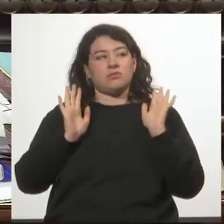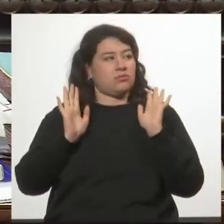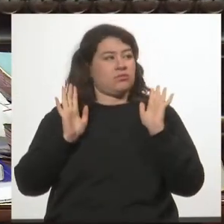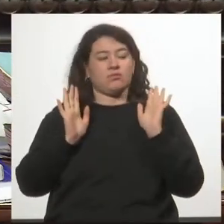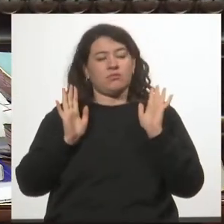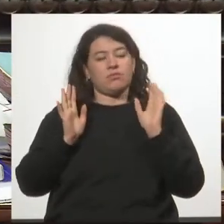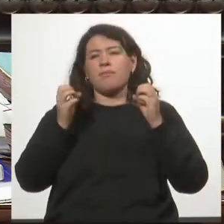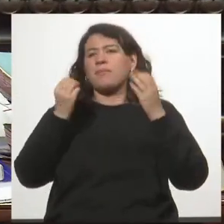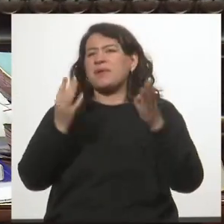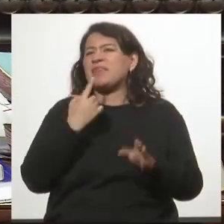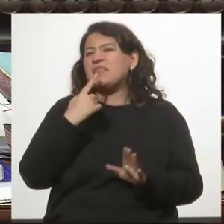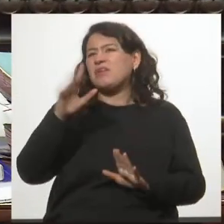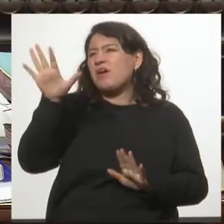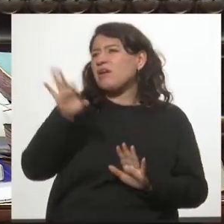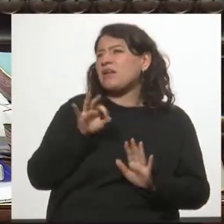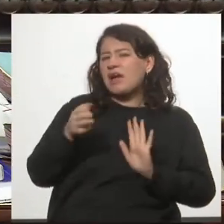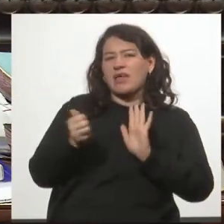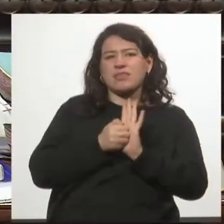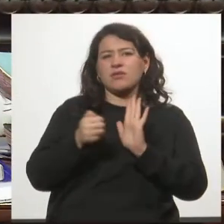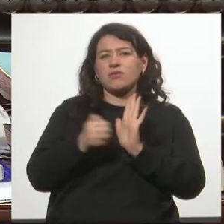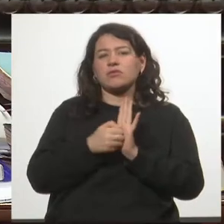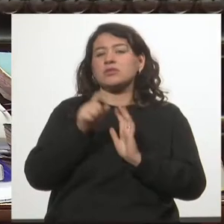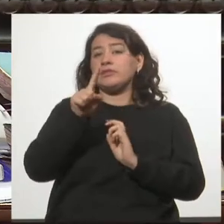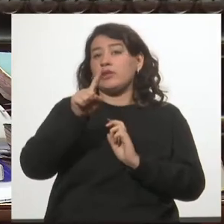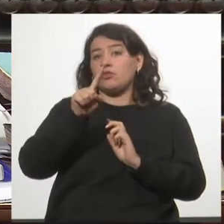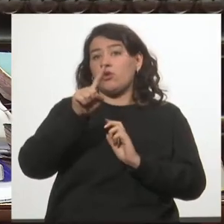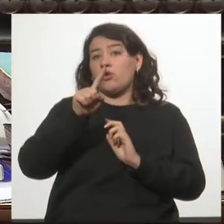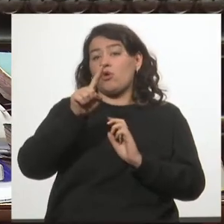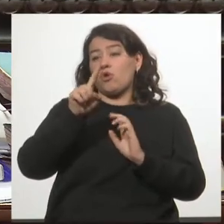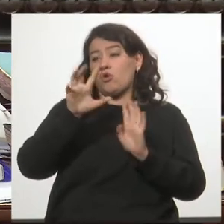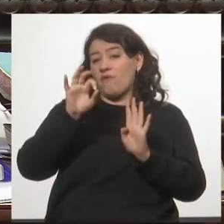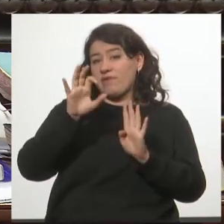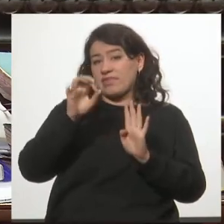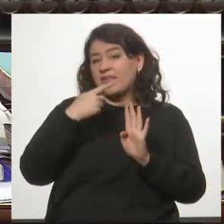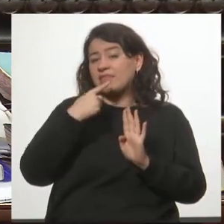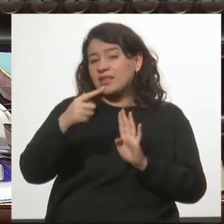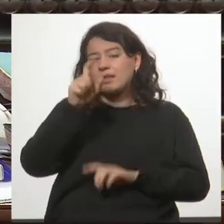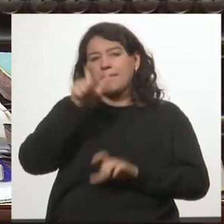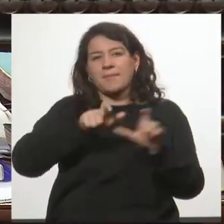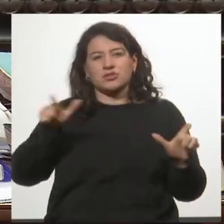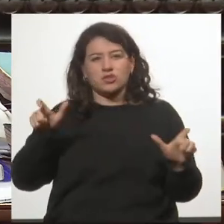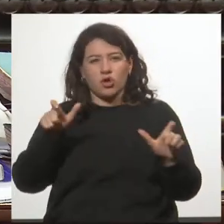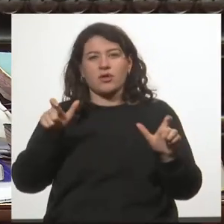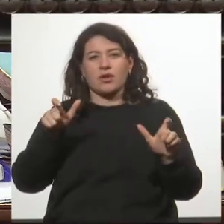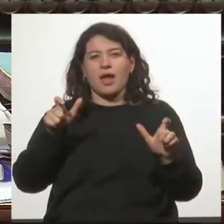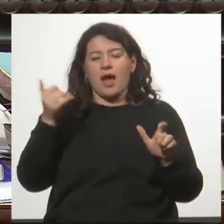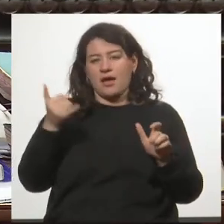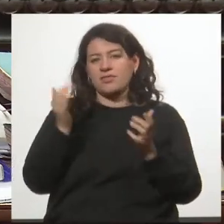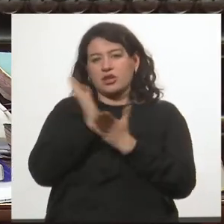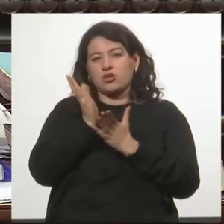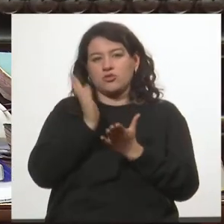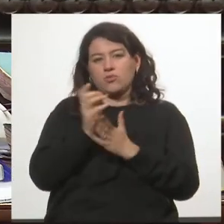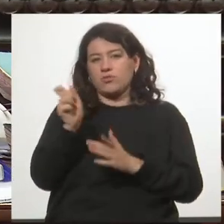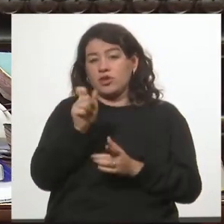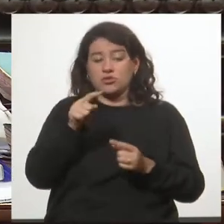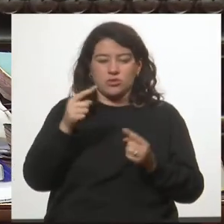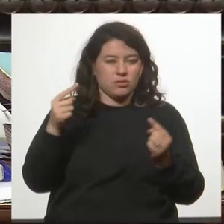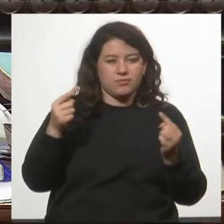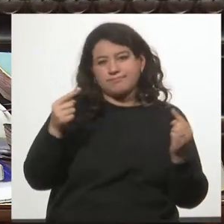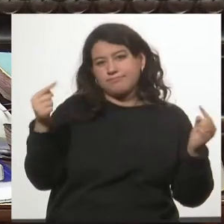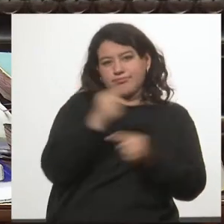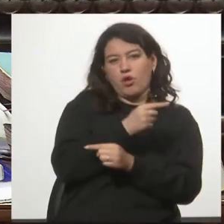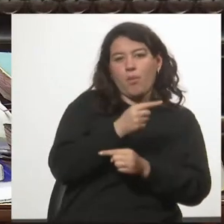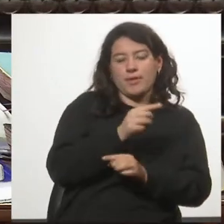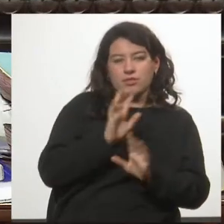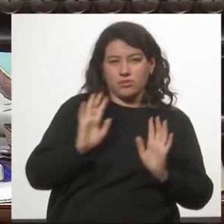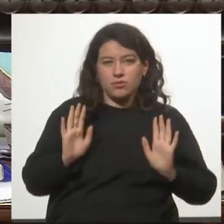porque traigo este artículo porque el 190 referido a las personas jurídicas de derecho público es la contracara es lo